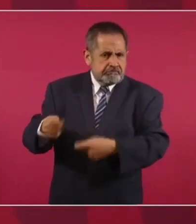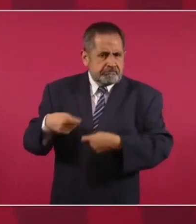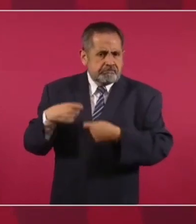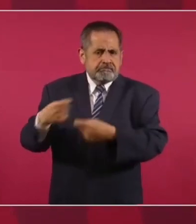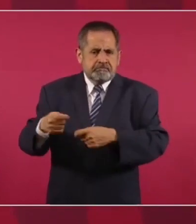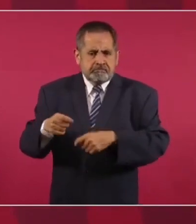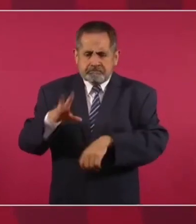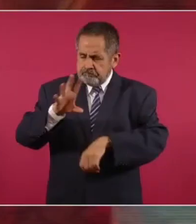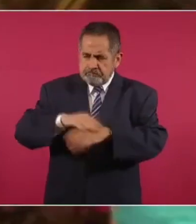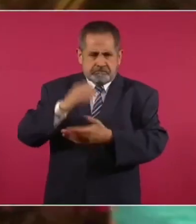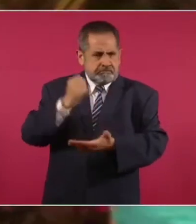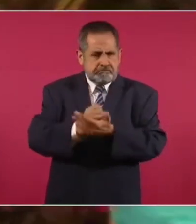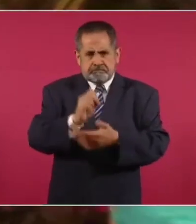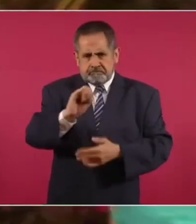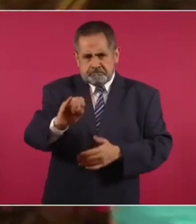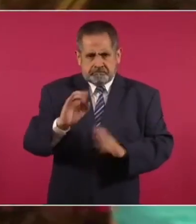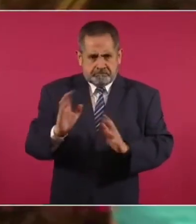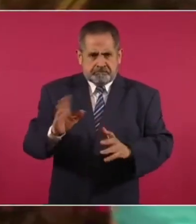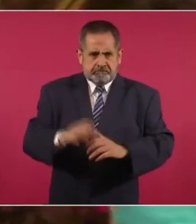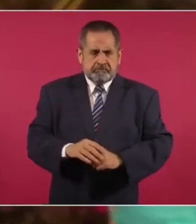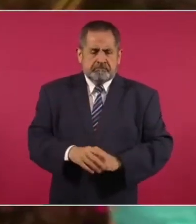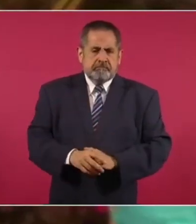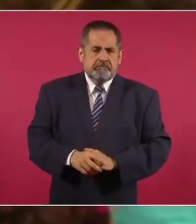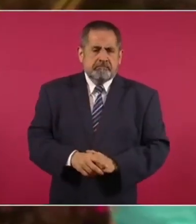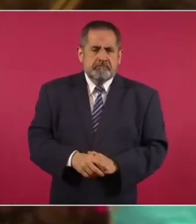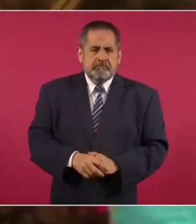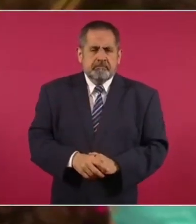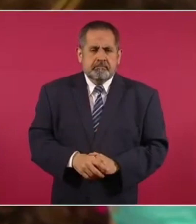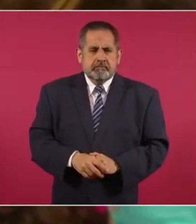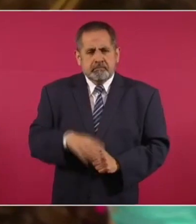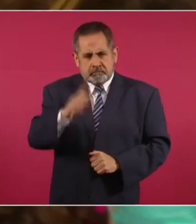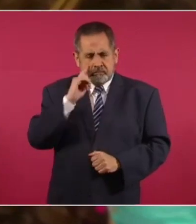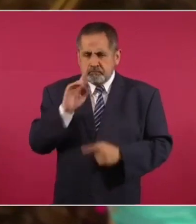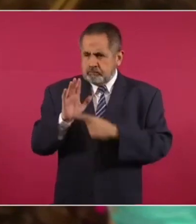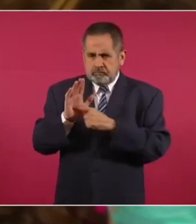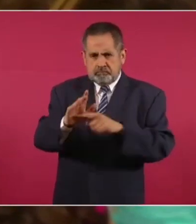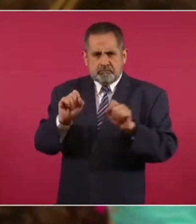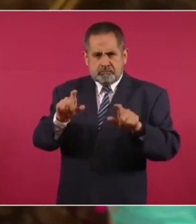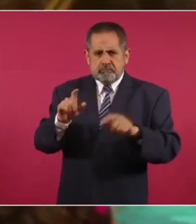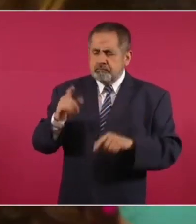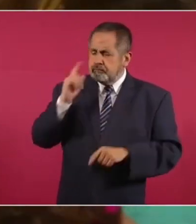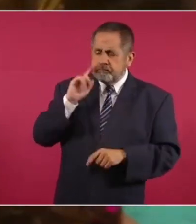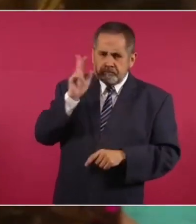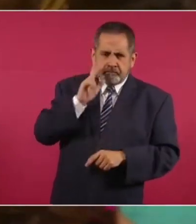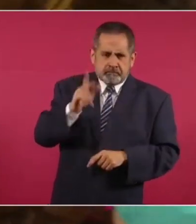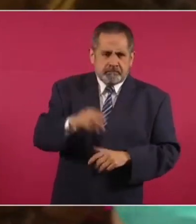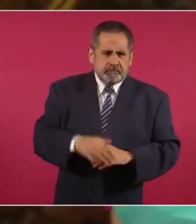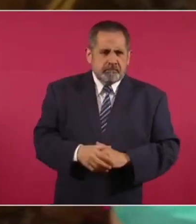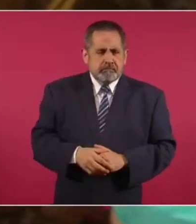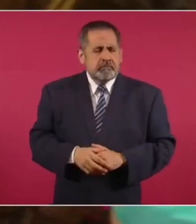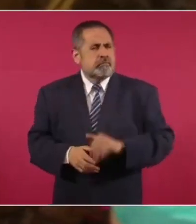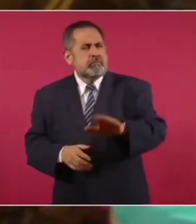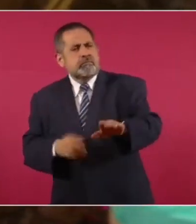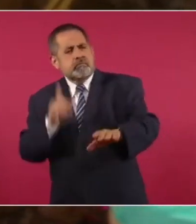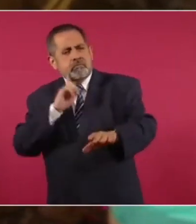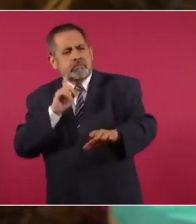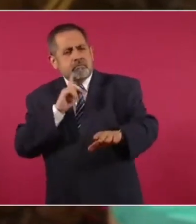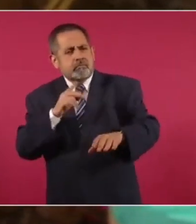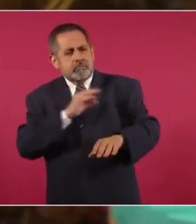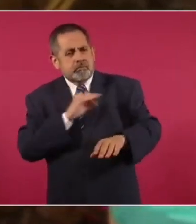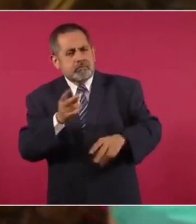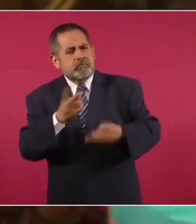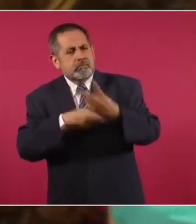se autorice. A ver, pero se lo voy a aprobar. ¿Podrán ellos acudir? Si